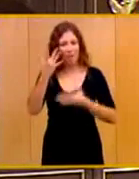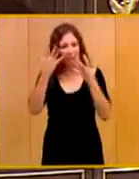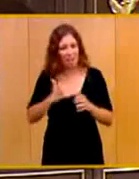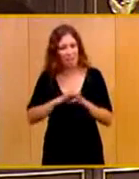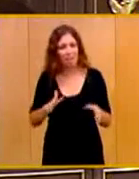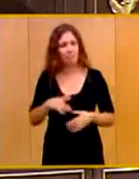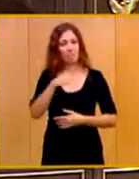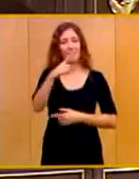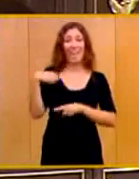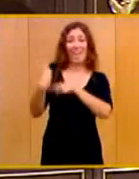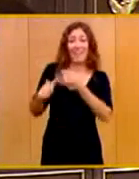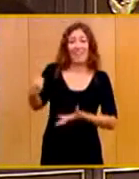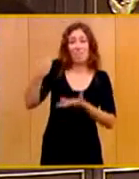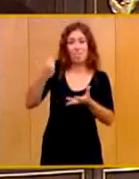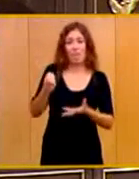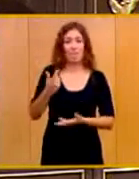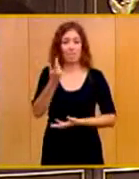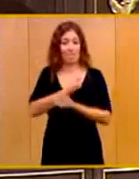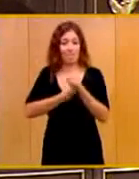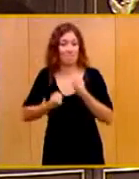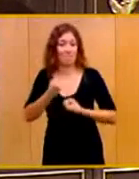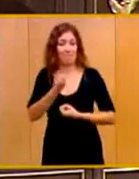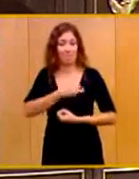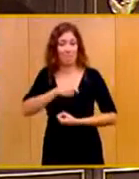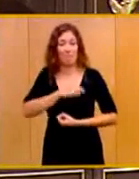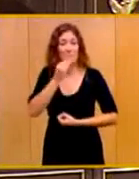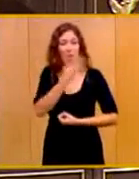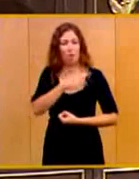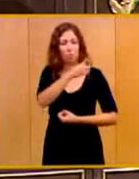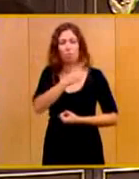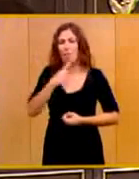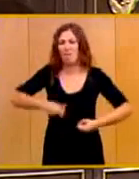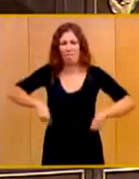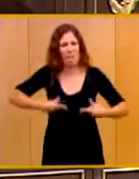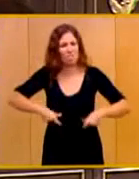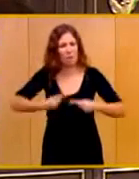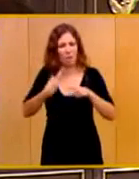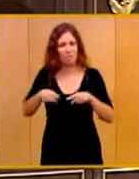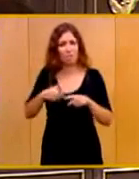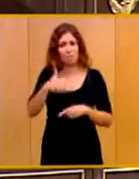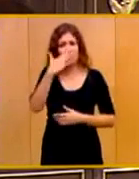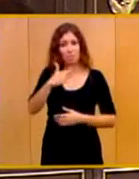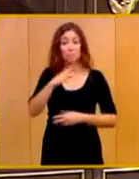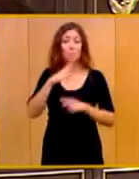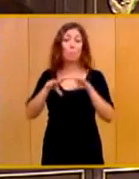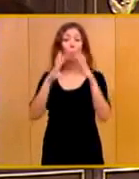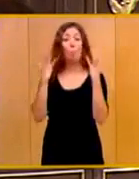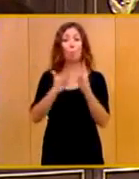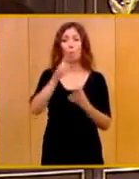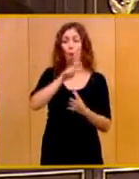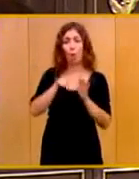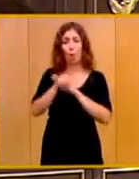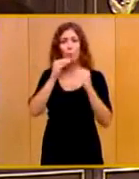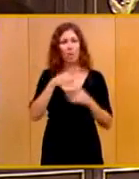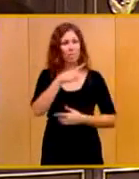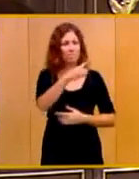herencia económica de la historia de España, porque es el único gobernante en todo el mundo civilizado que ha acumulado un déficit